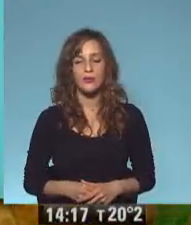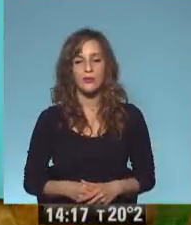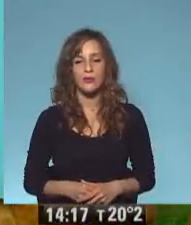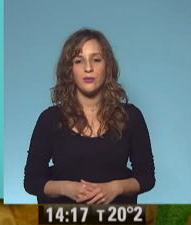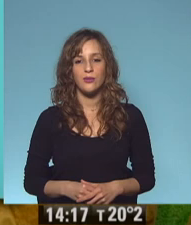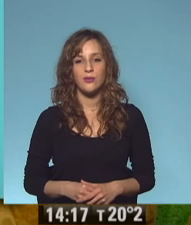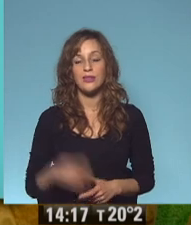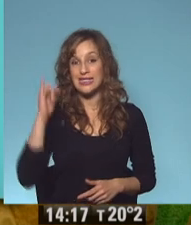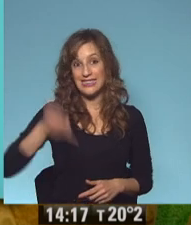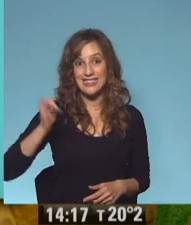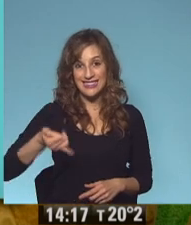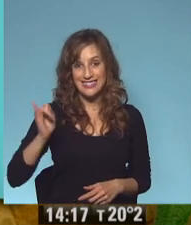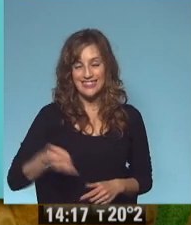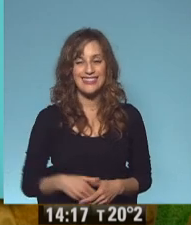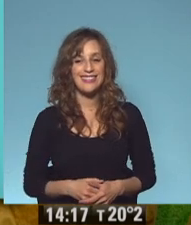¡Sí!